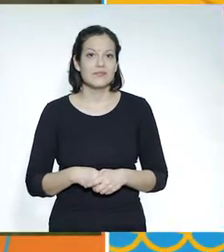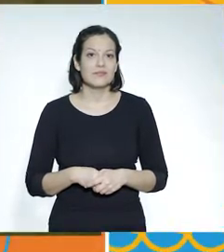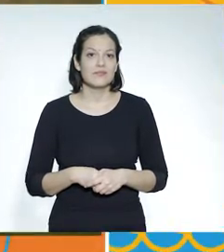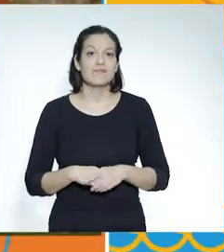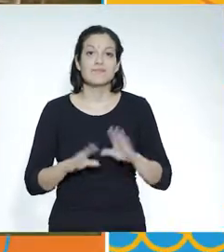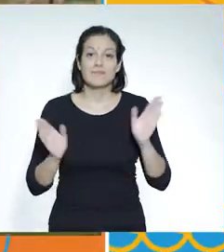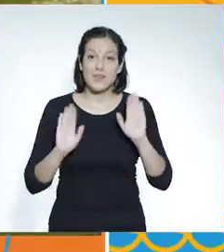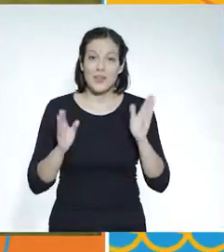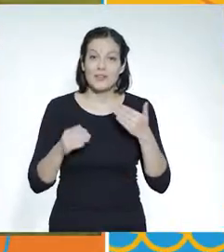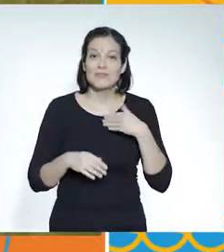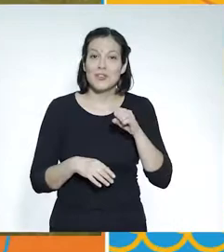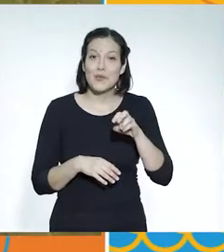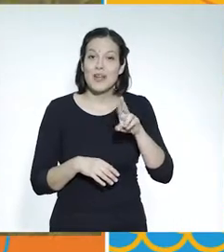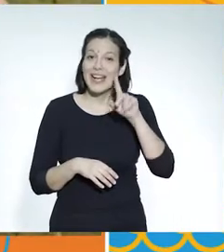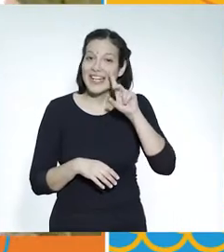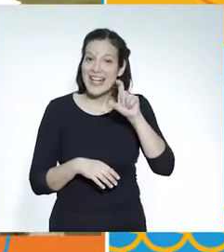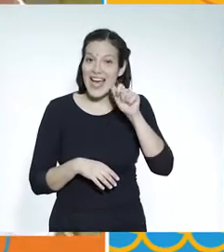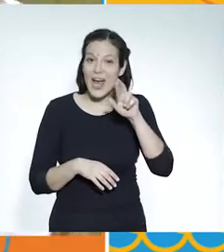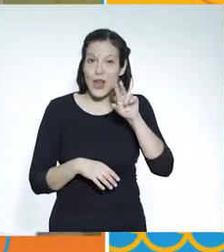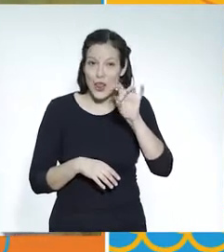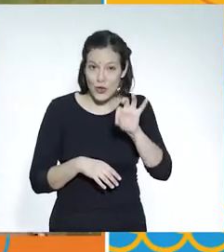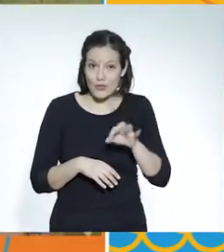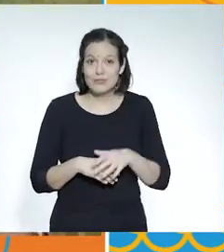Mira. Hola, mi nombre es Ricardo.